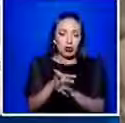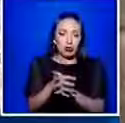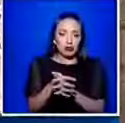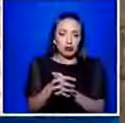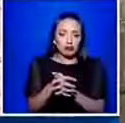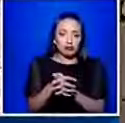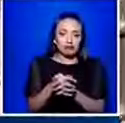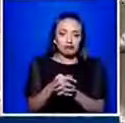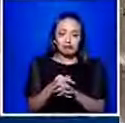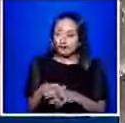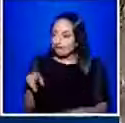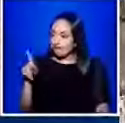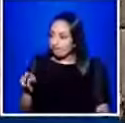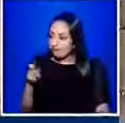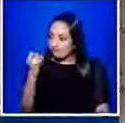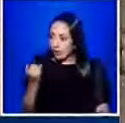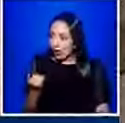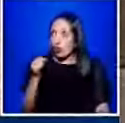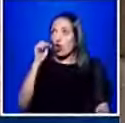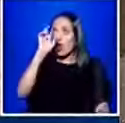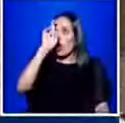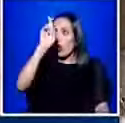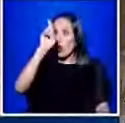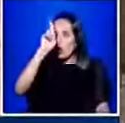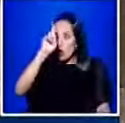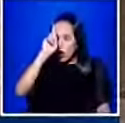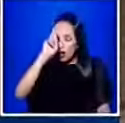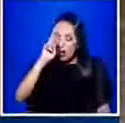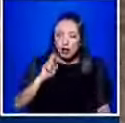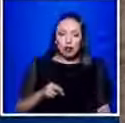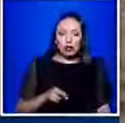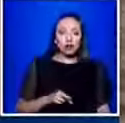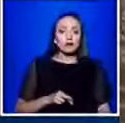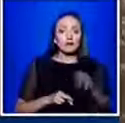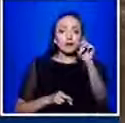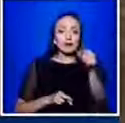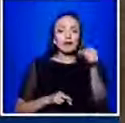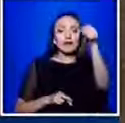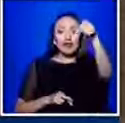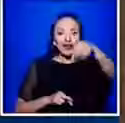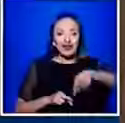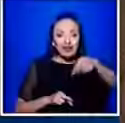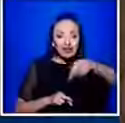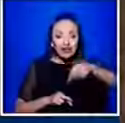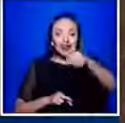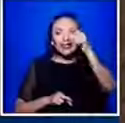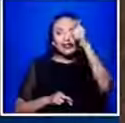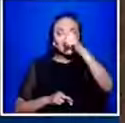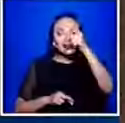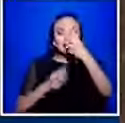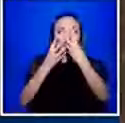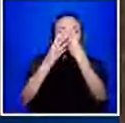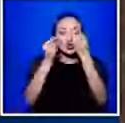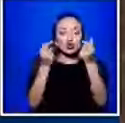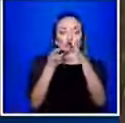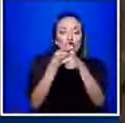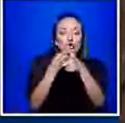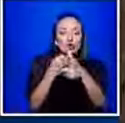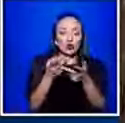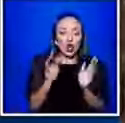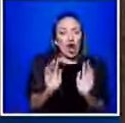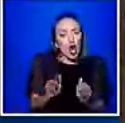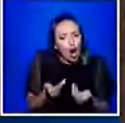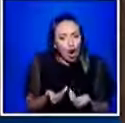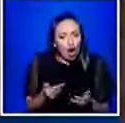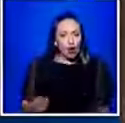pues. Pero de esta vez no pasamos, de esta vez... No perdonamos, aquí tiene que haber una solución y una respuesta urgente. ¿Cómo es